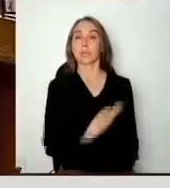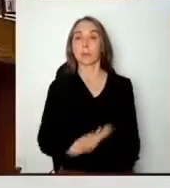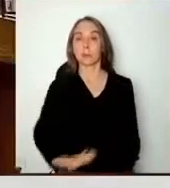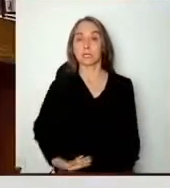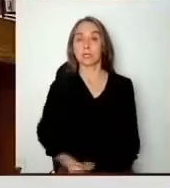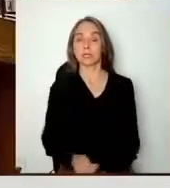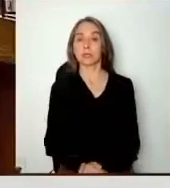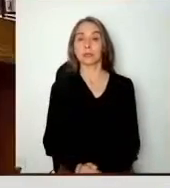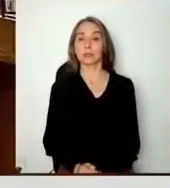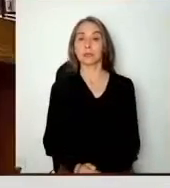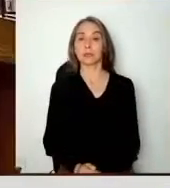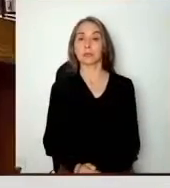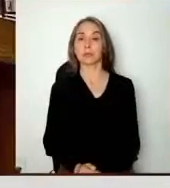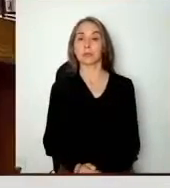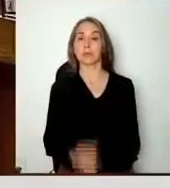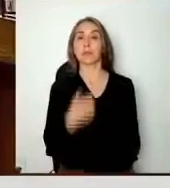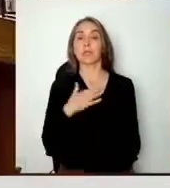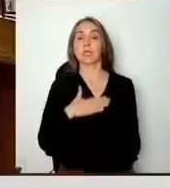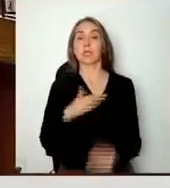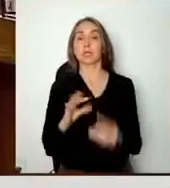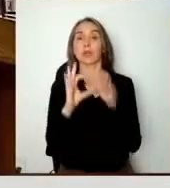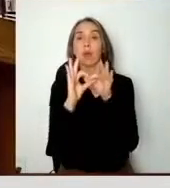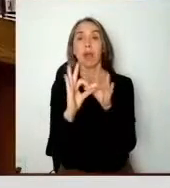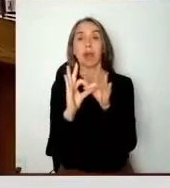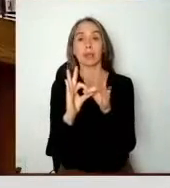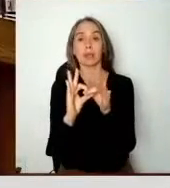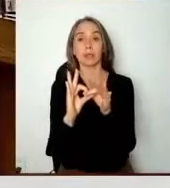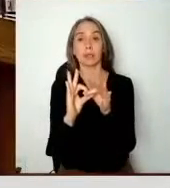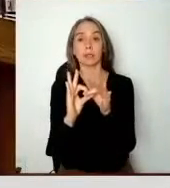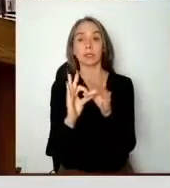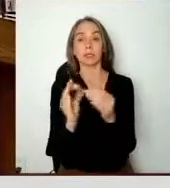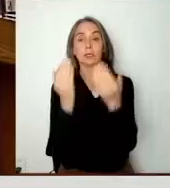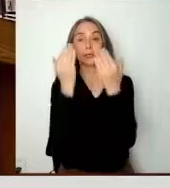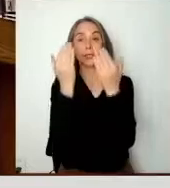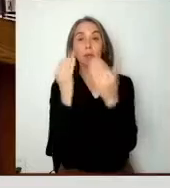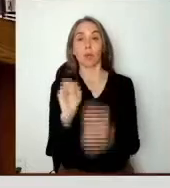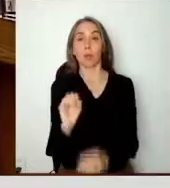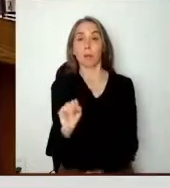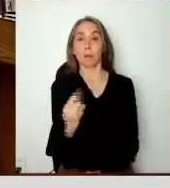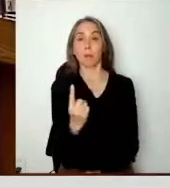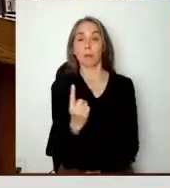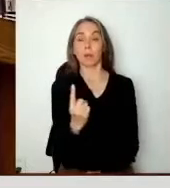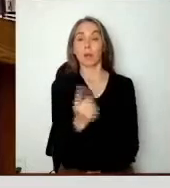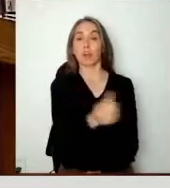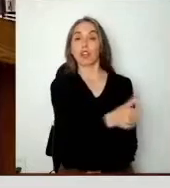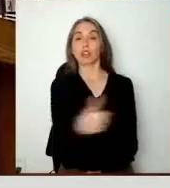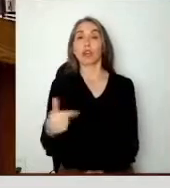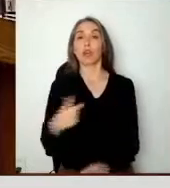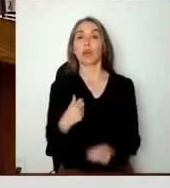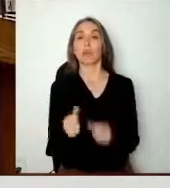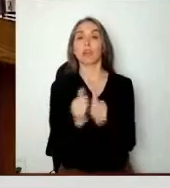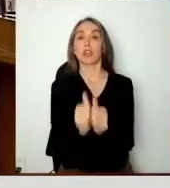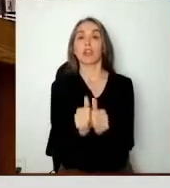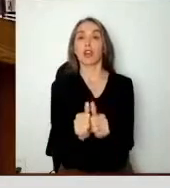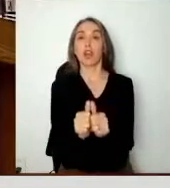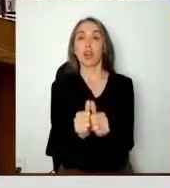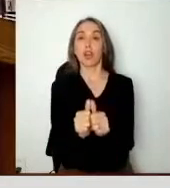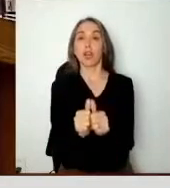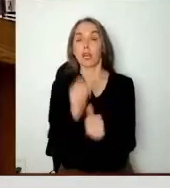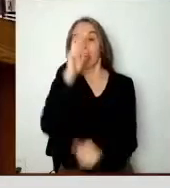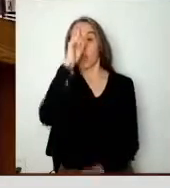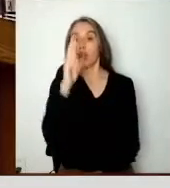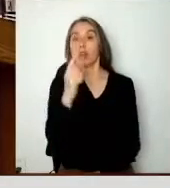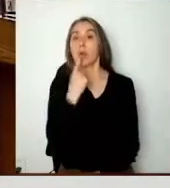Quiero agradecer y saludar primero a todos mis colegas que han honrado la palabra